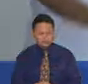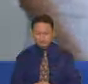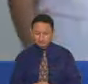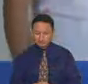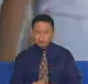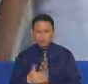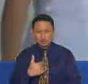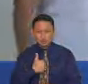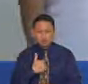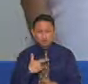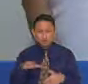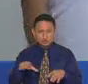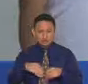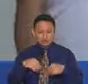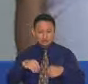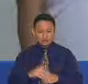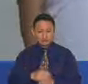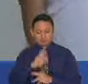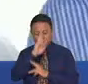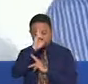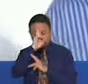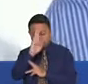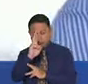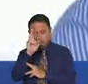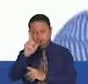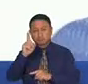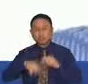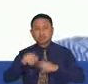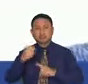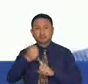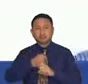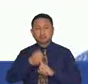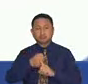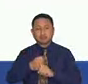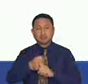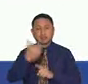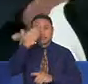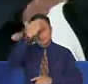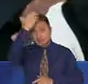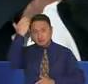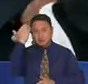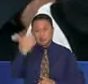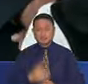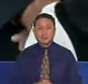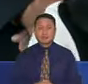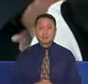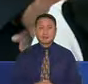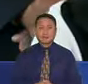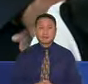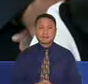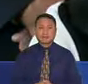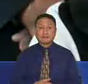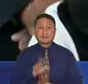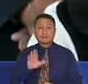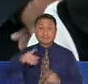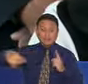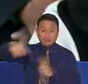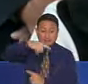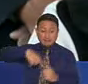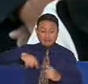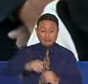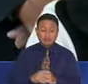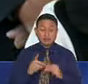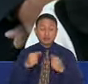aceptó este reto para honrar la memoria y la lucha de su colega. La venganza contra